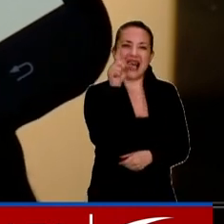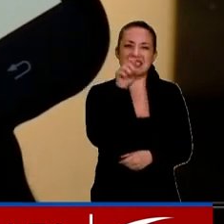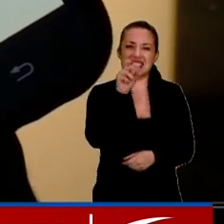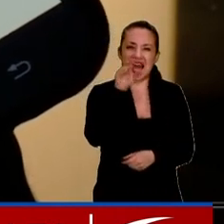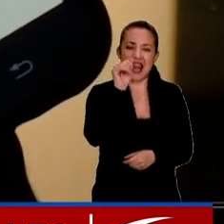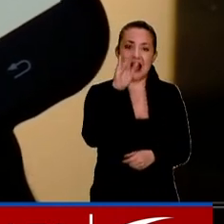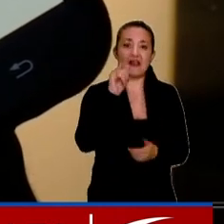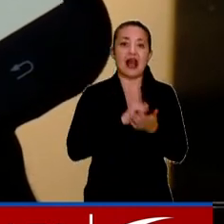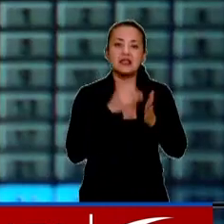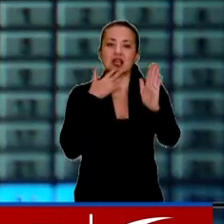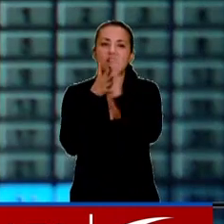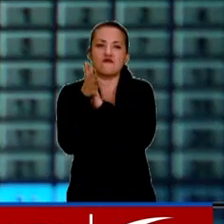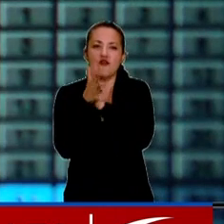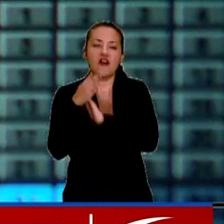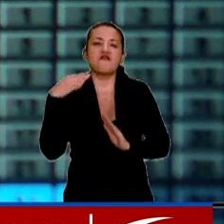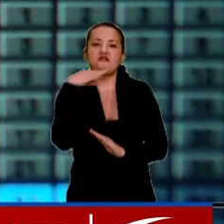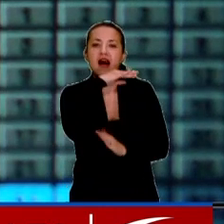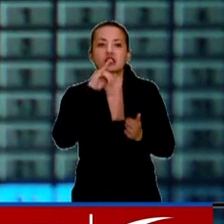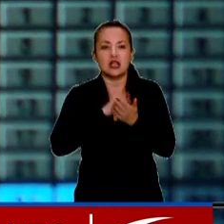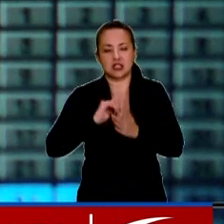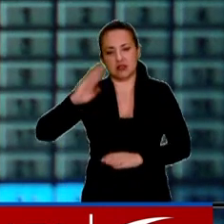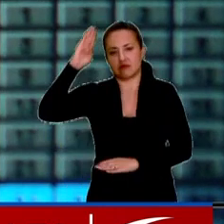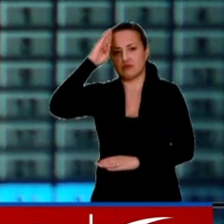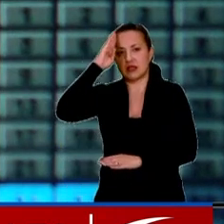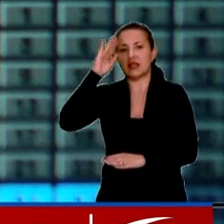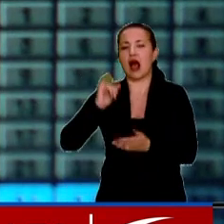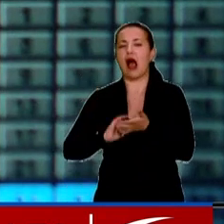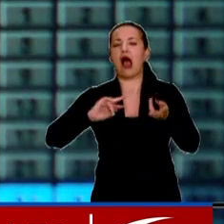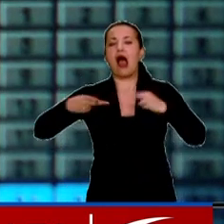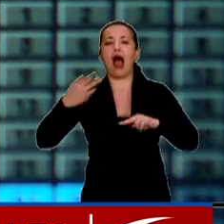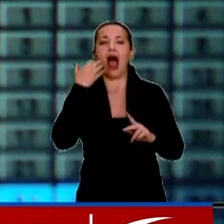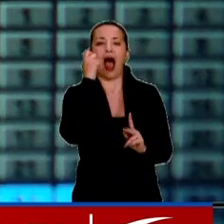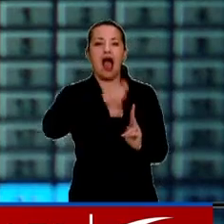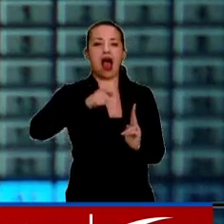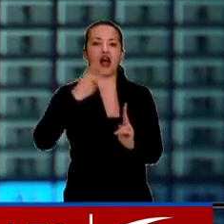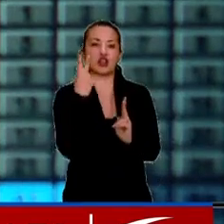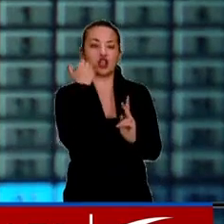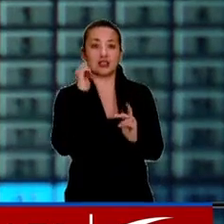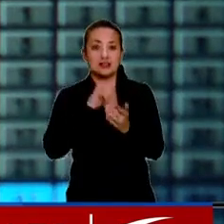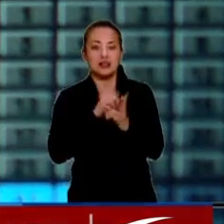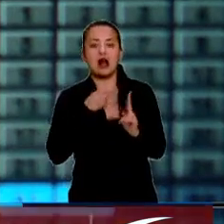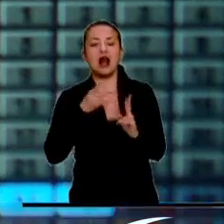mediante informes falsos, los uniformados hicieron pasar a las mujeres como miembros del Clan del Golfo.